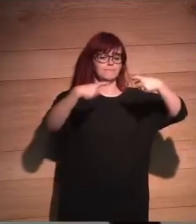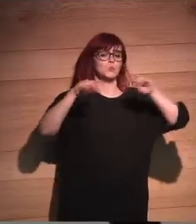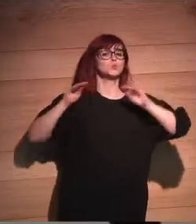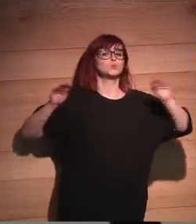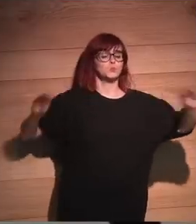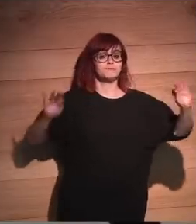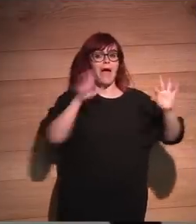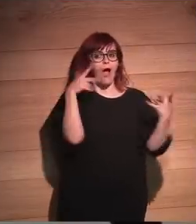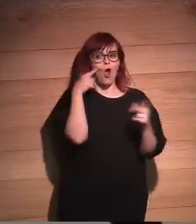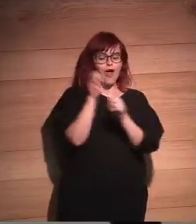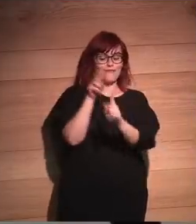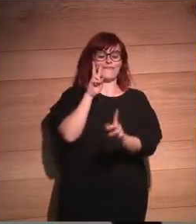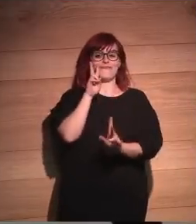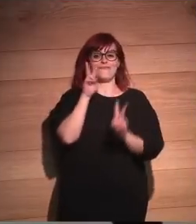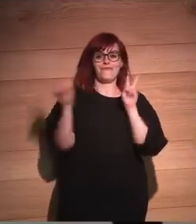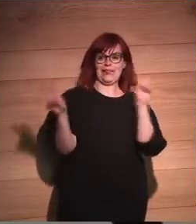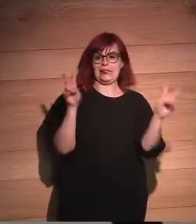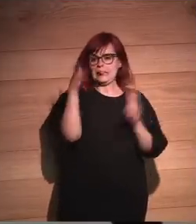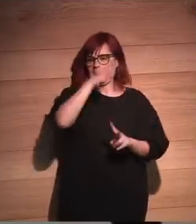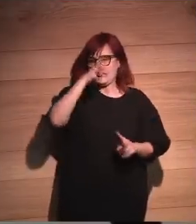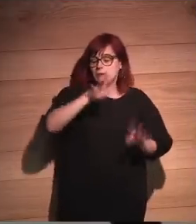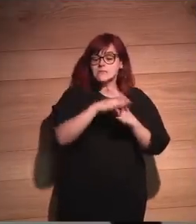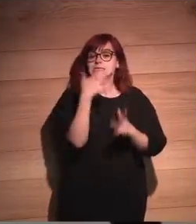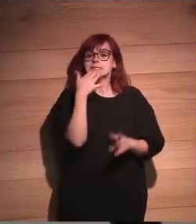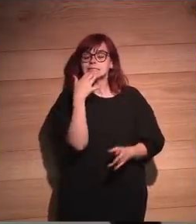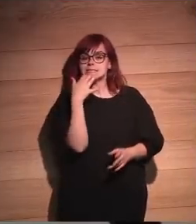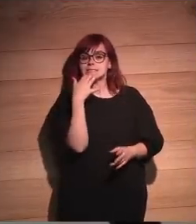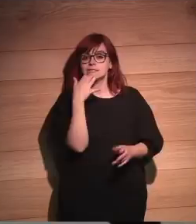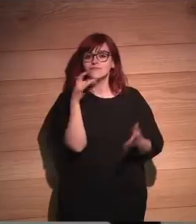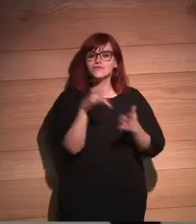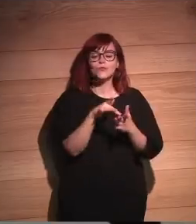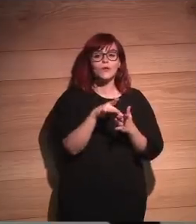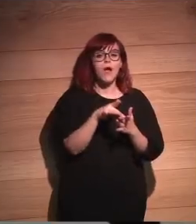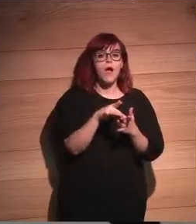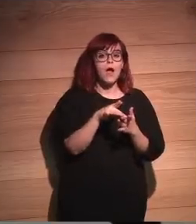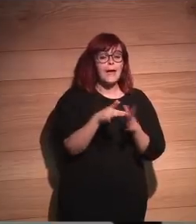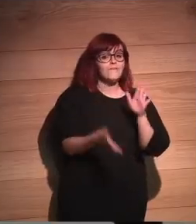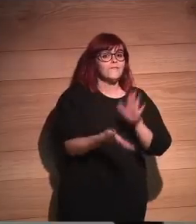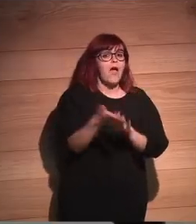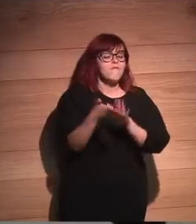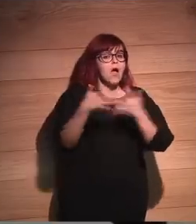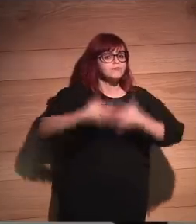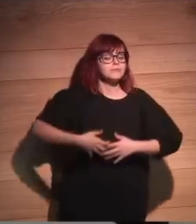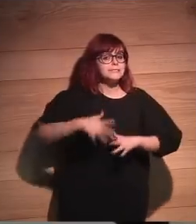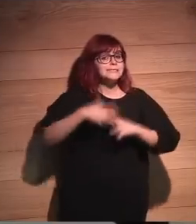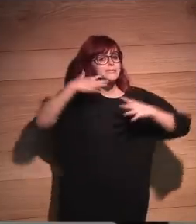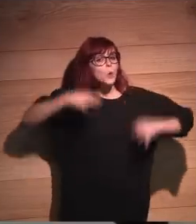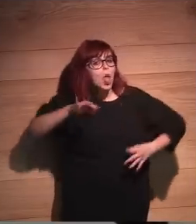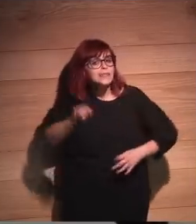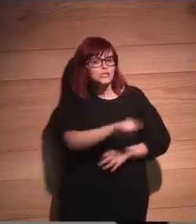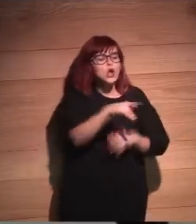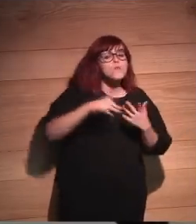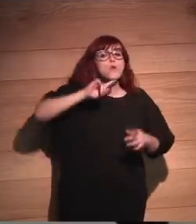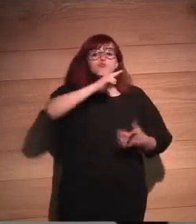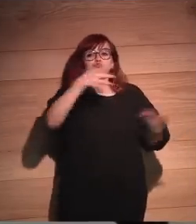donde estamos viendo las sospechas de hasta qué punto es fiable y es seguro. ¿Y